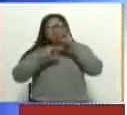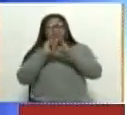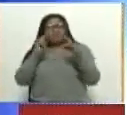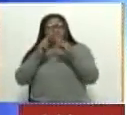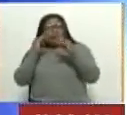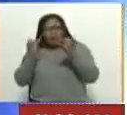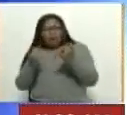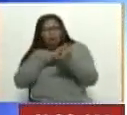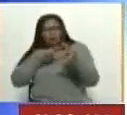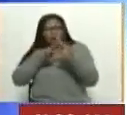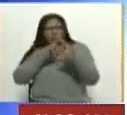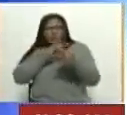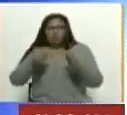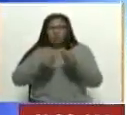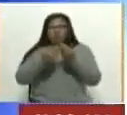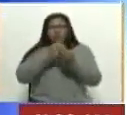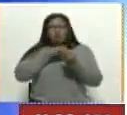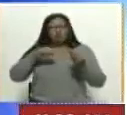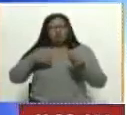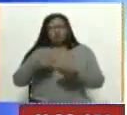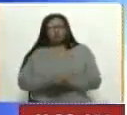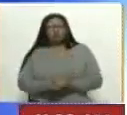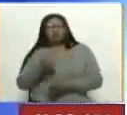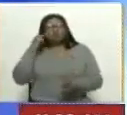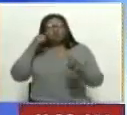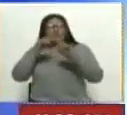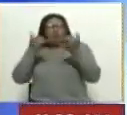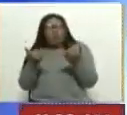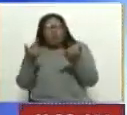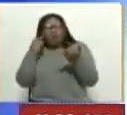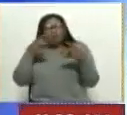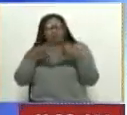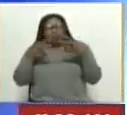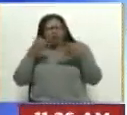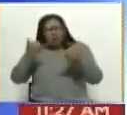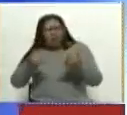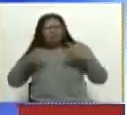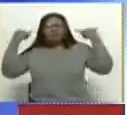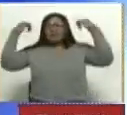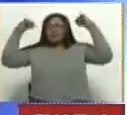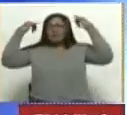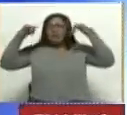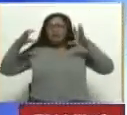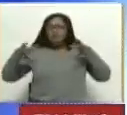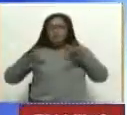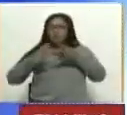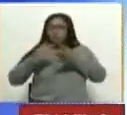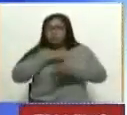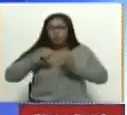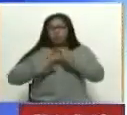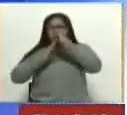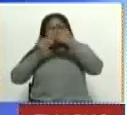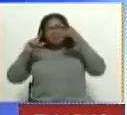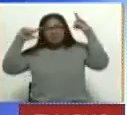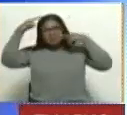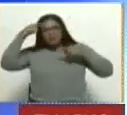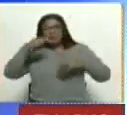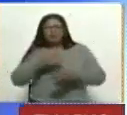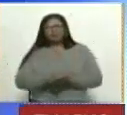con nosotros honrando el legado celebrando el legado de nuestro comandante Chávez